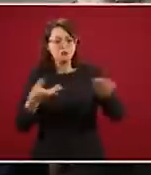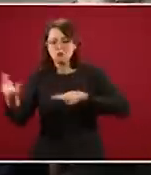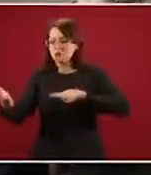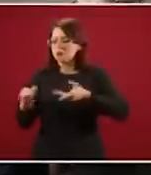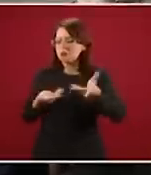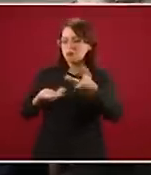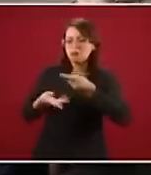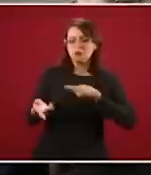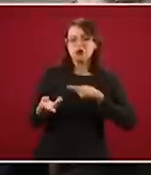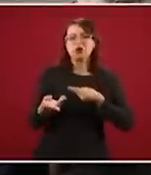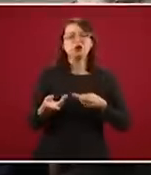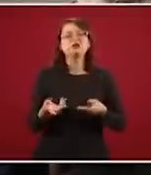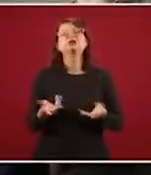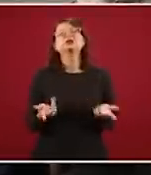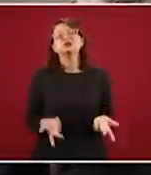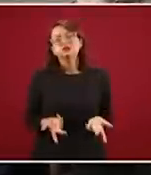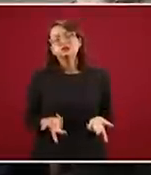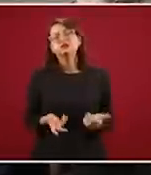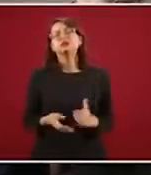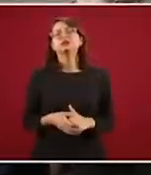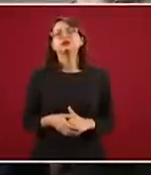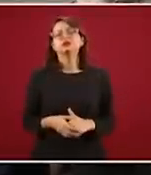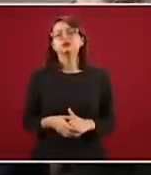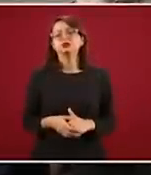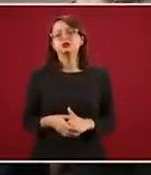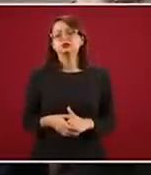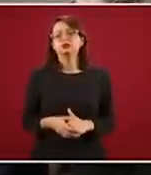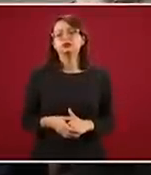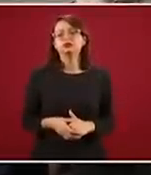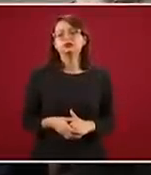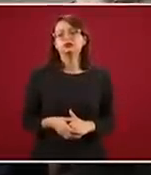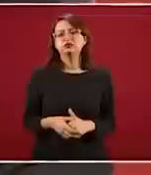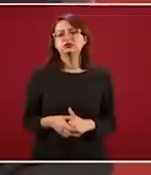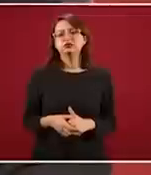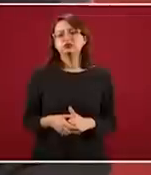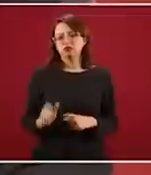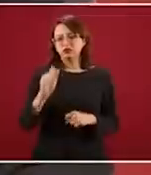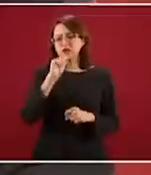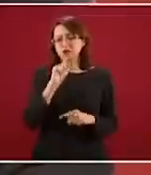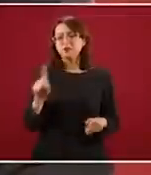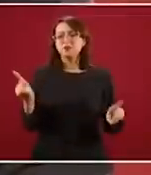escritos y me están